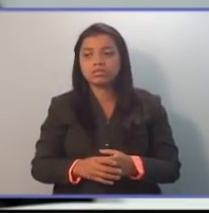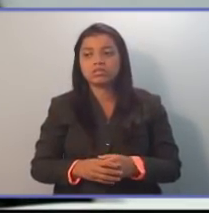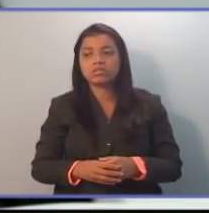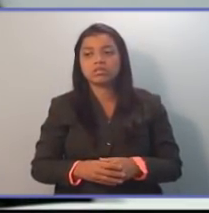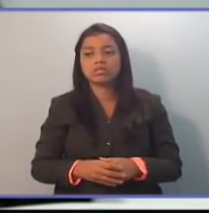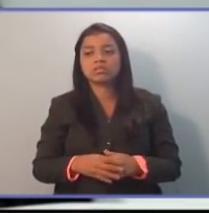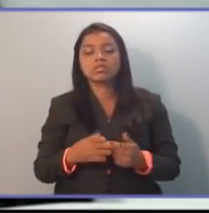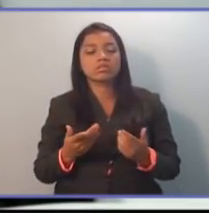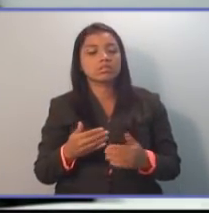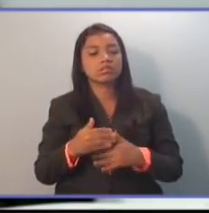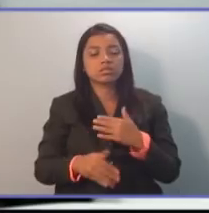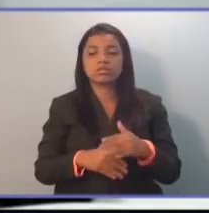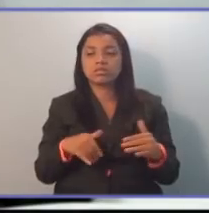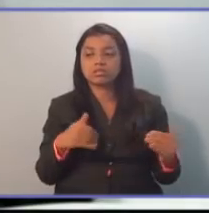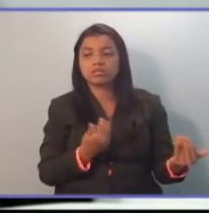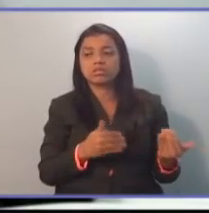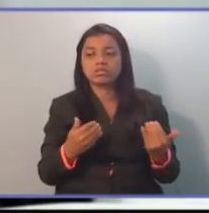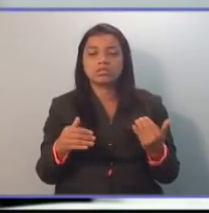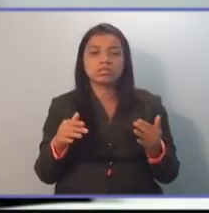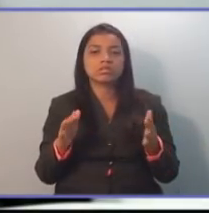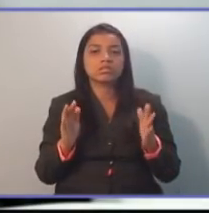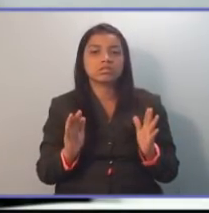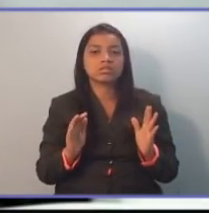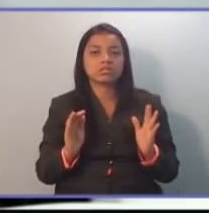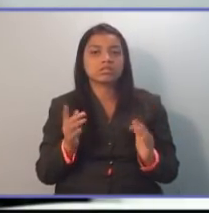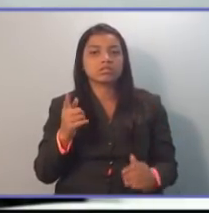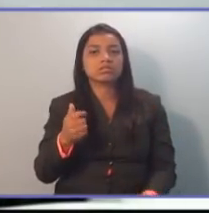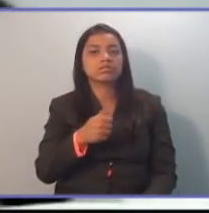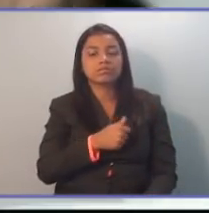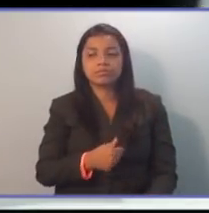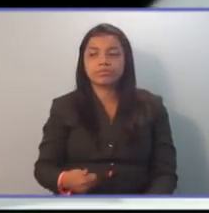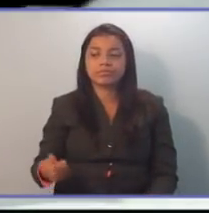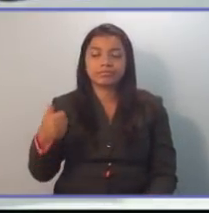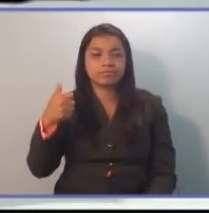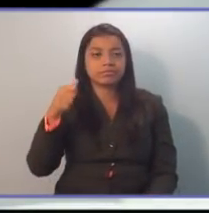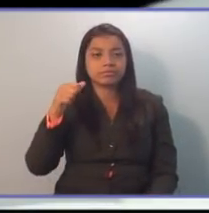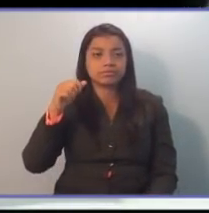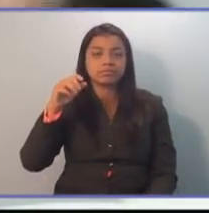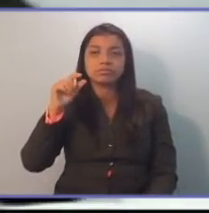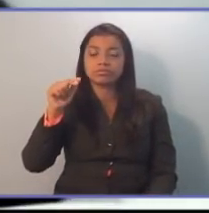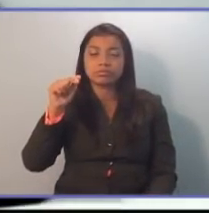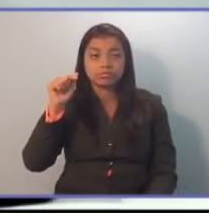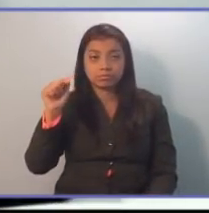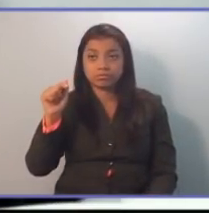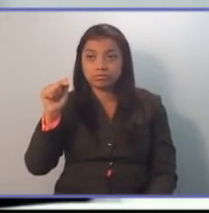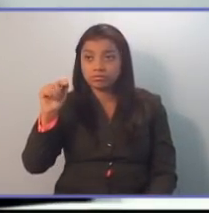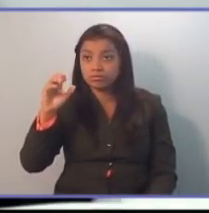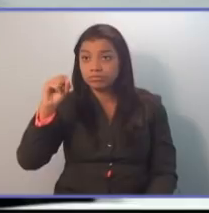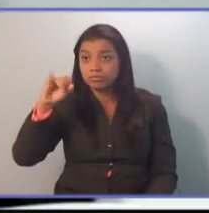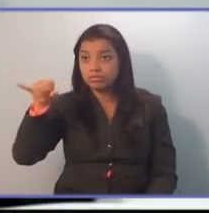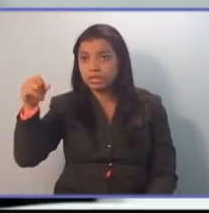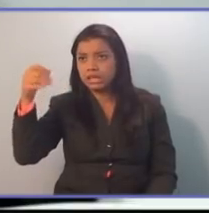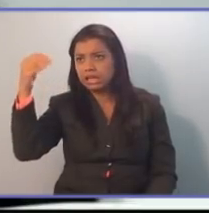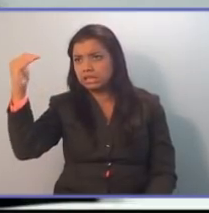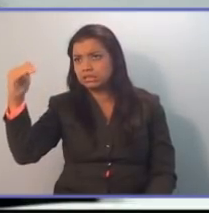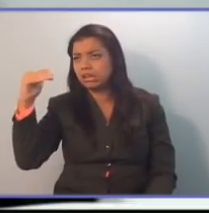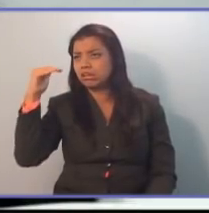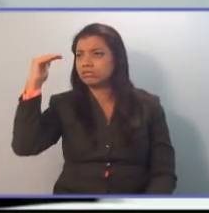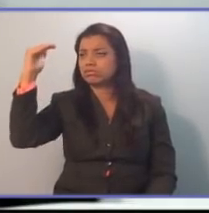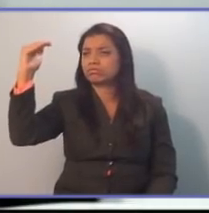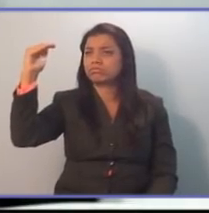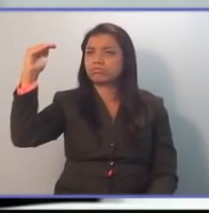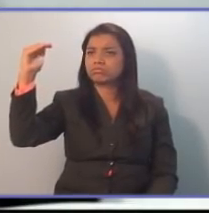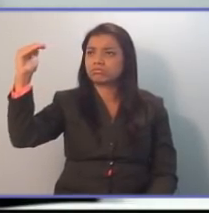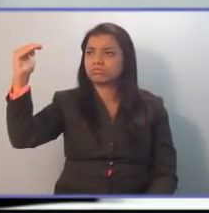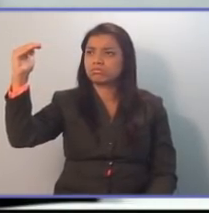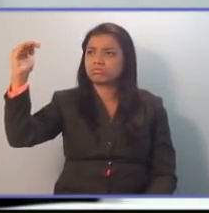esos paradigmas de que los magistrados están allá arriba y hasta dichos que se